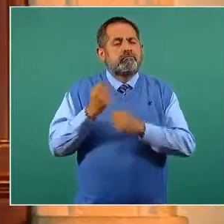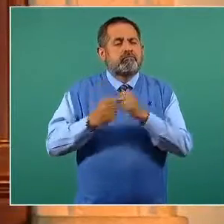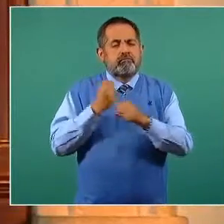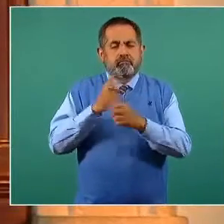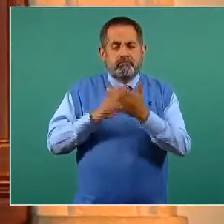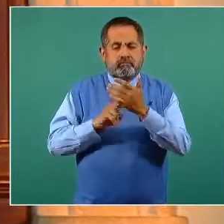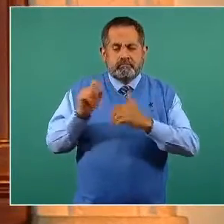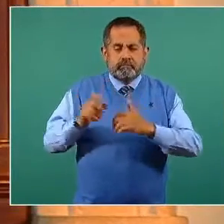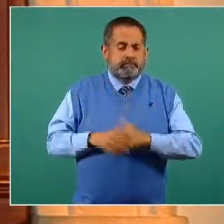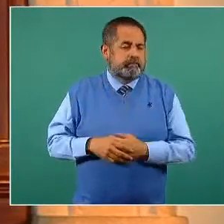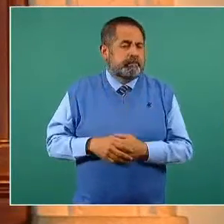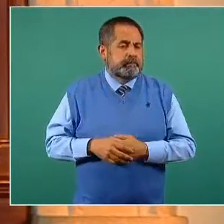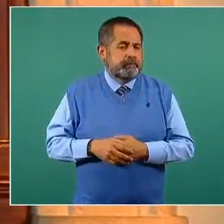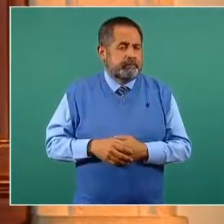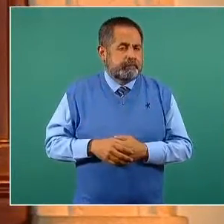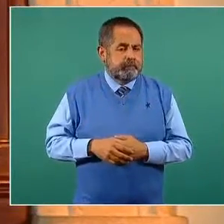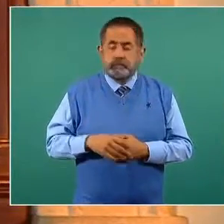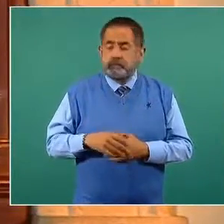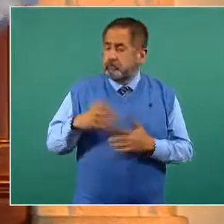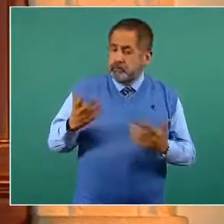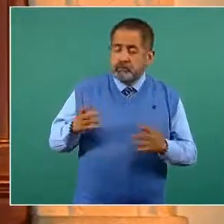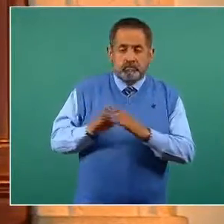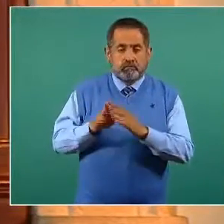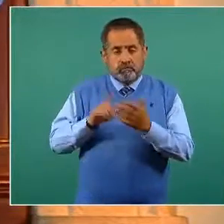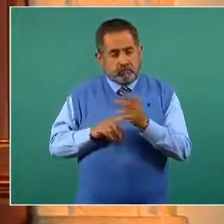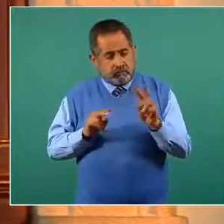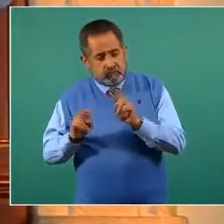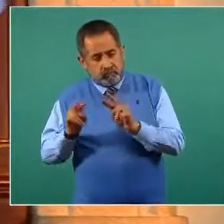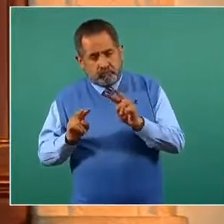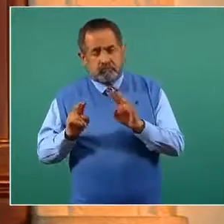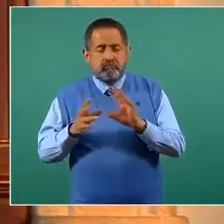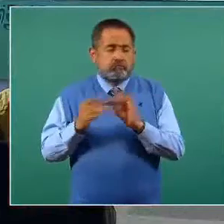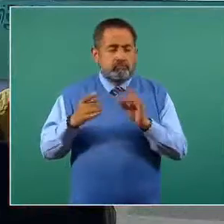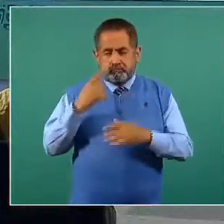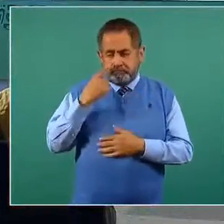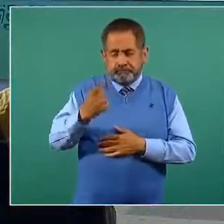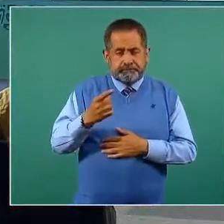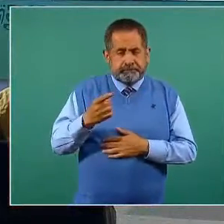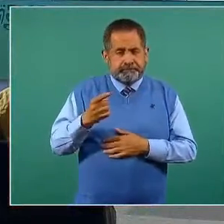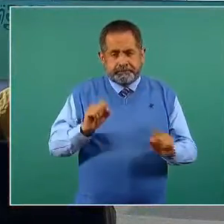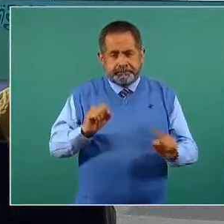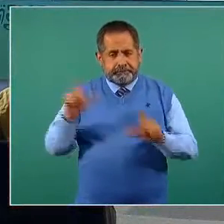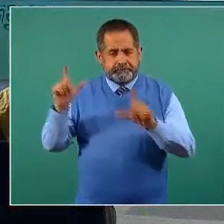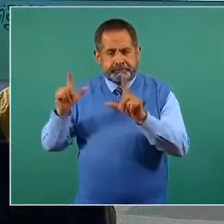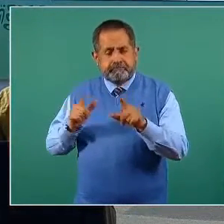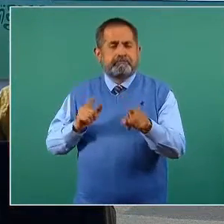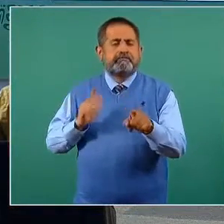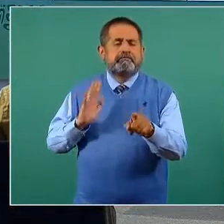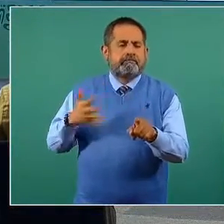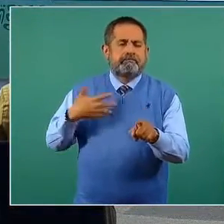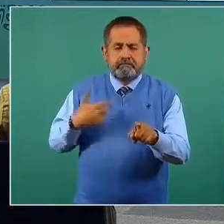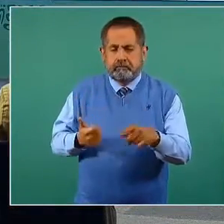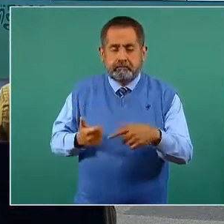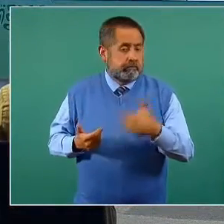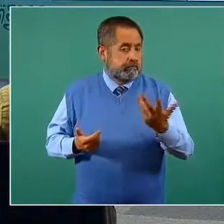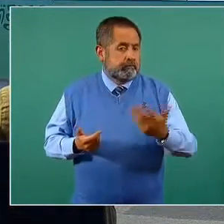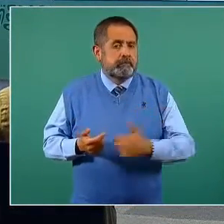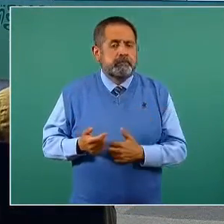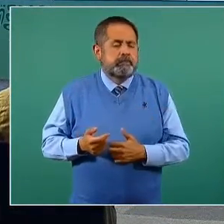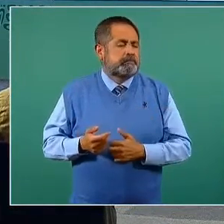Esto es importante mencionarlo porque lo vemos solamente cuando presentamos este tipo de gráficos, en donde estamos